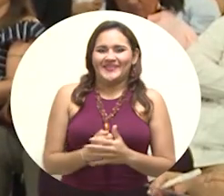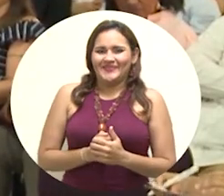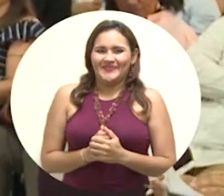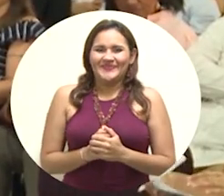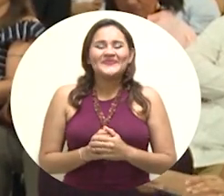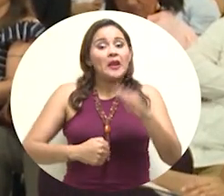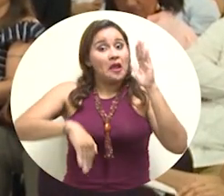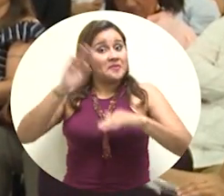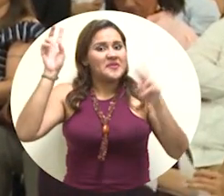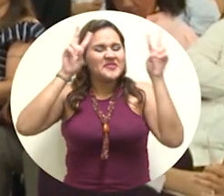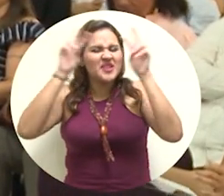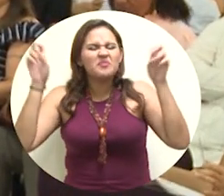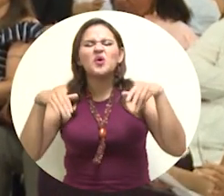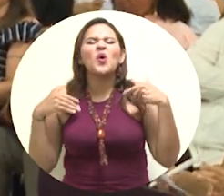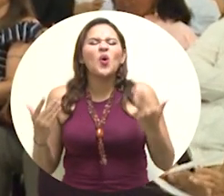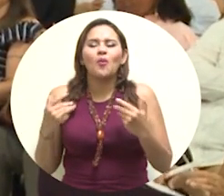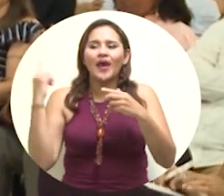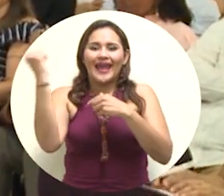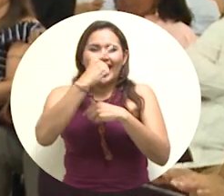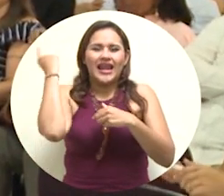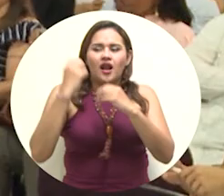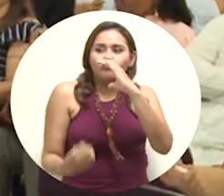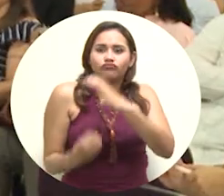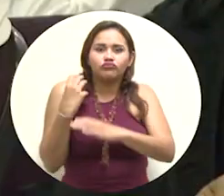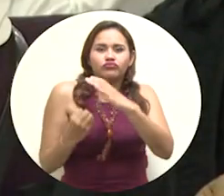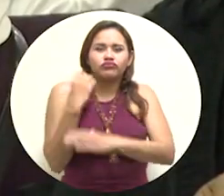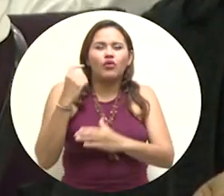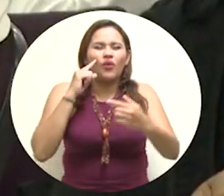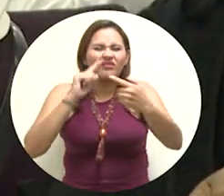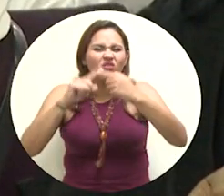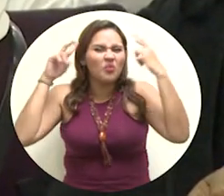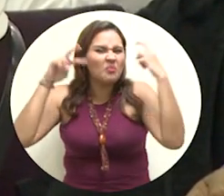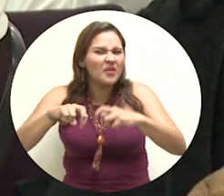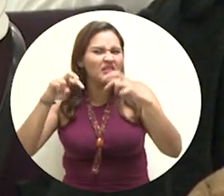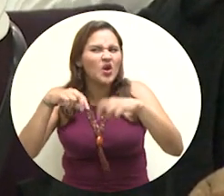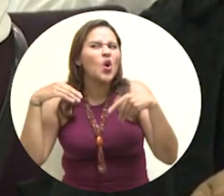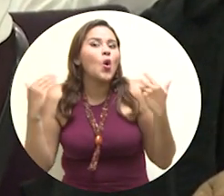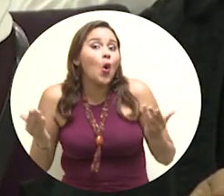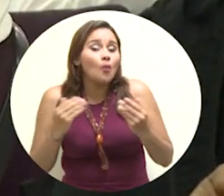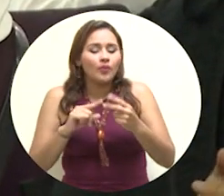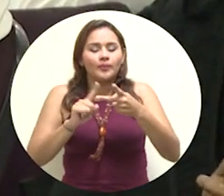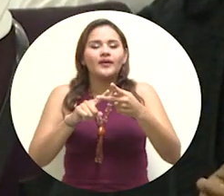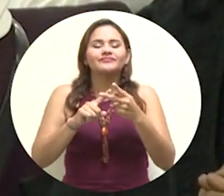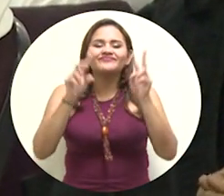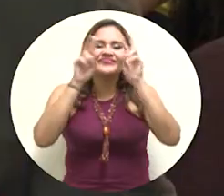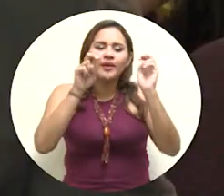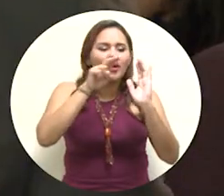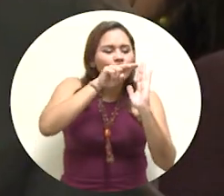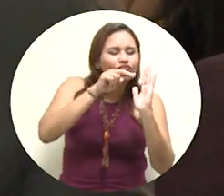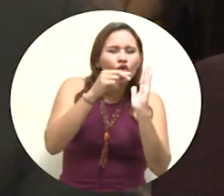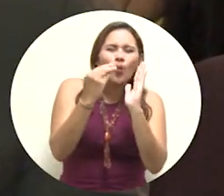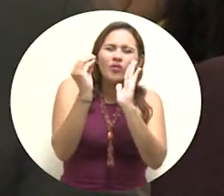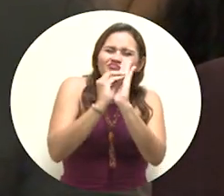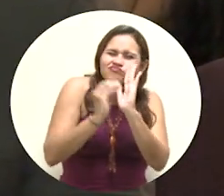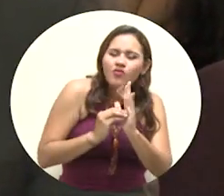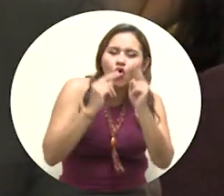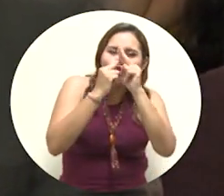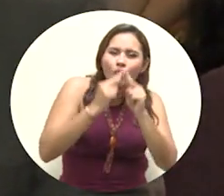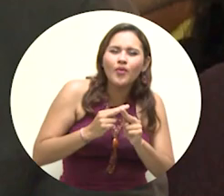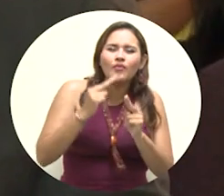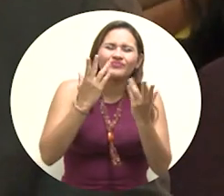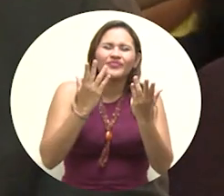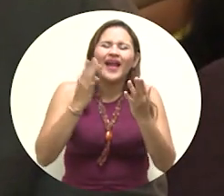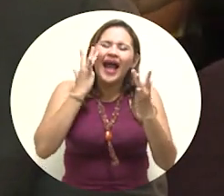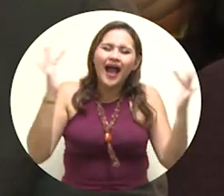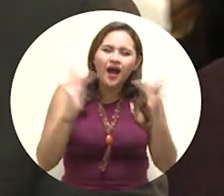fueron tendencias emergentes de investigación en apuntes, una agenda para futuras líneas de investigación, del doctor Domingo García Pérez